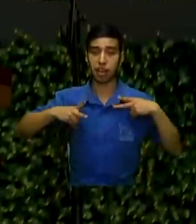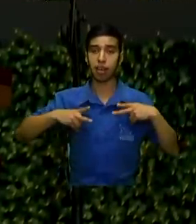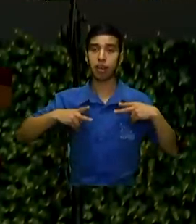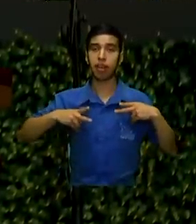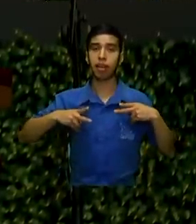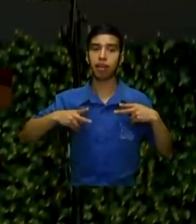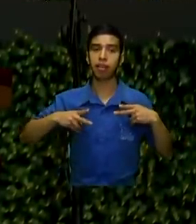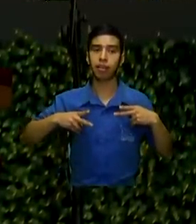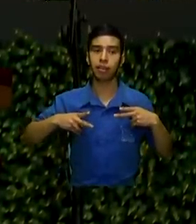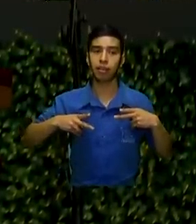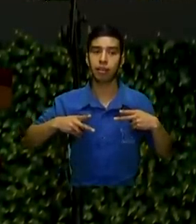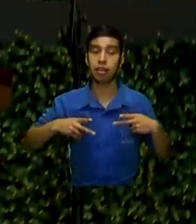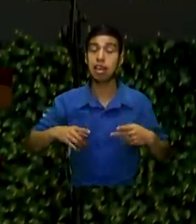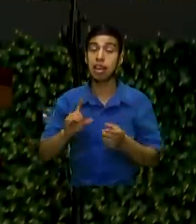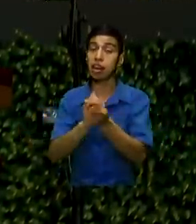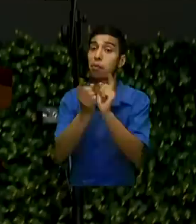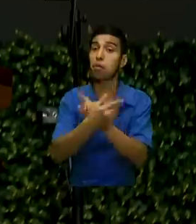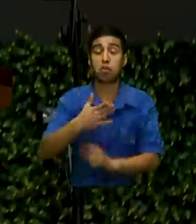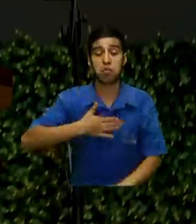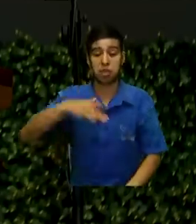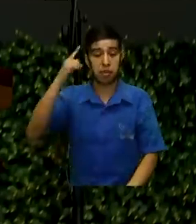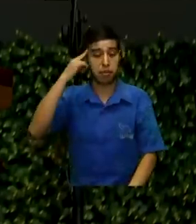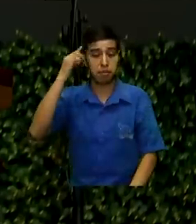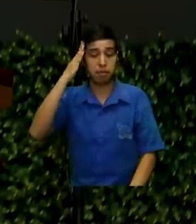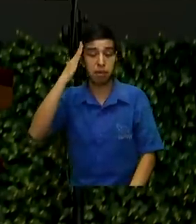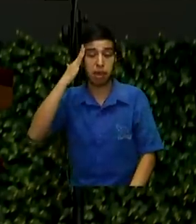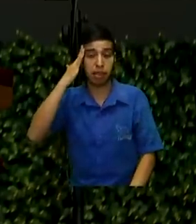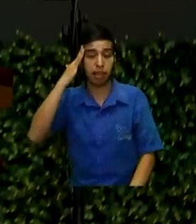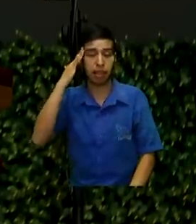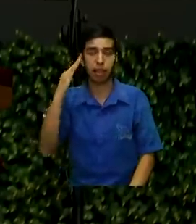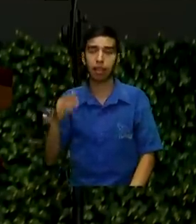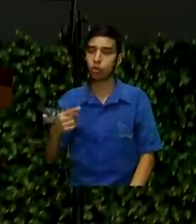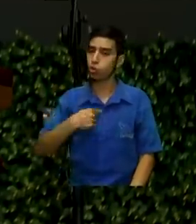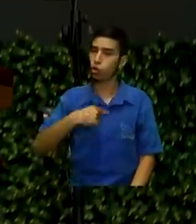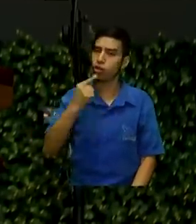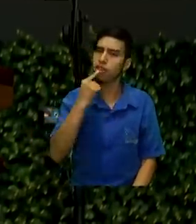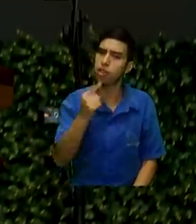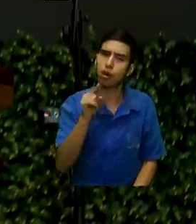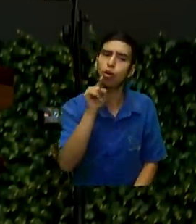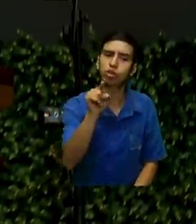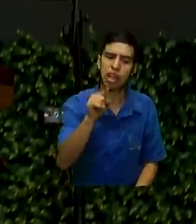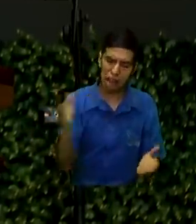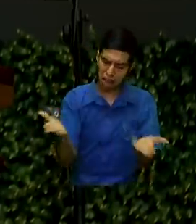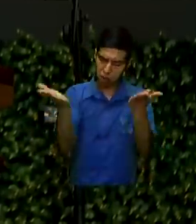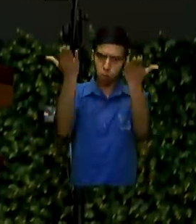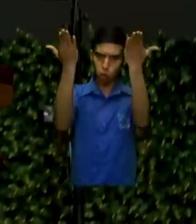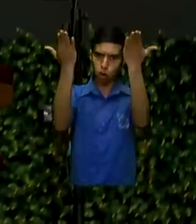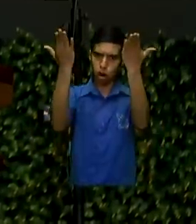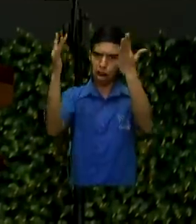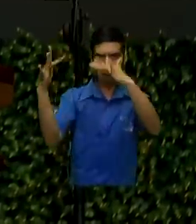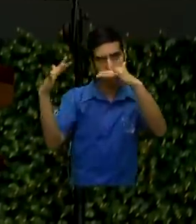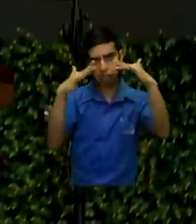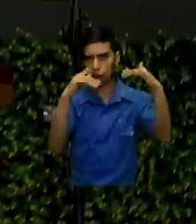Bueno, no estoy bravo, sino que estoy incitándolos para la batalla. No se me achicopale.